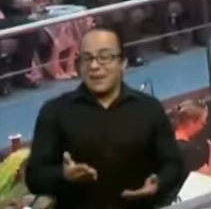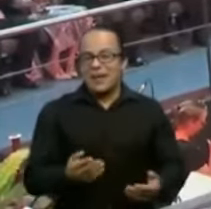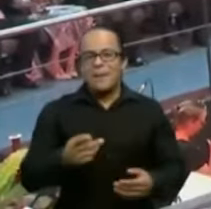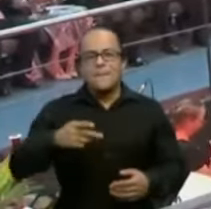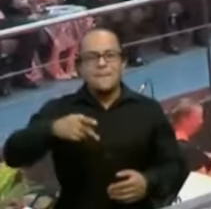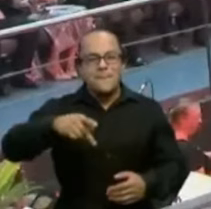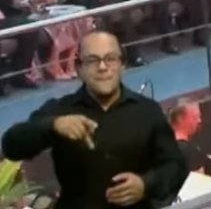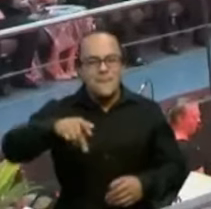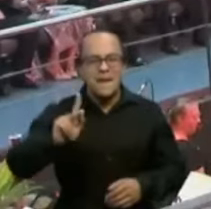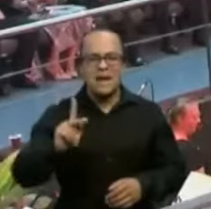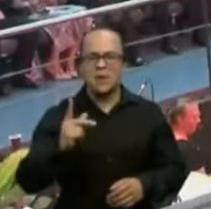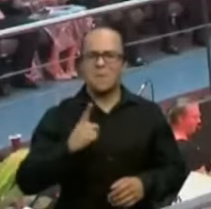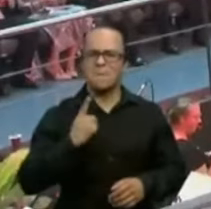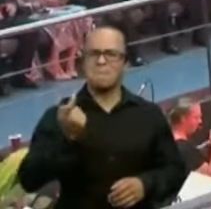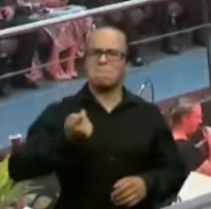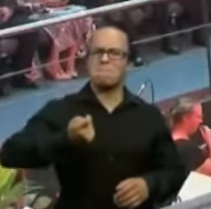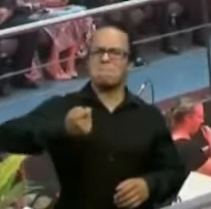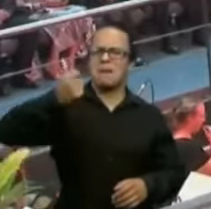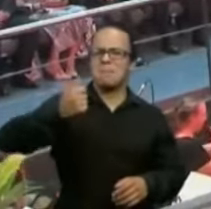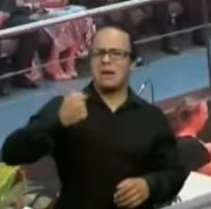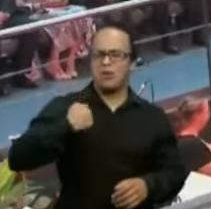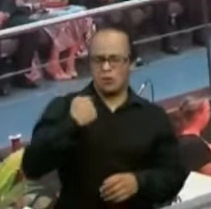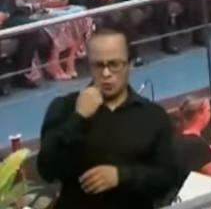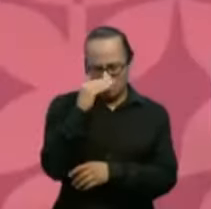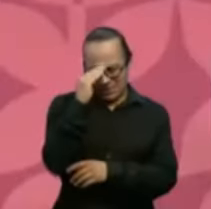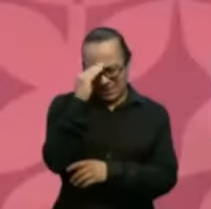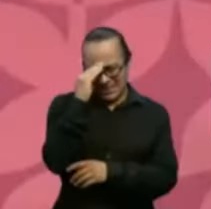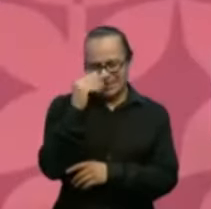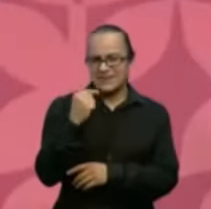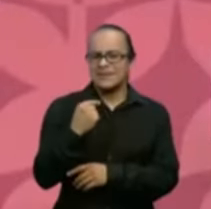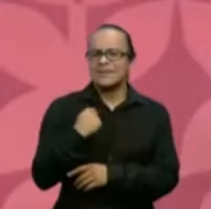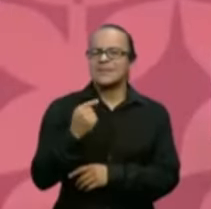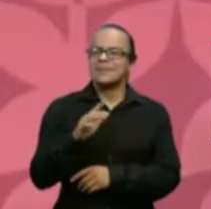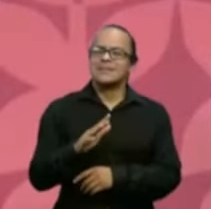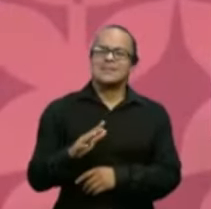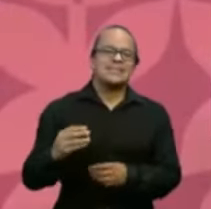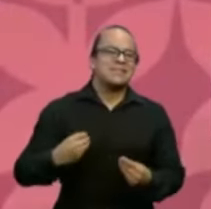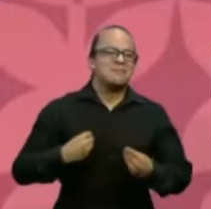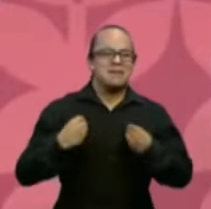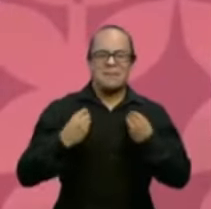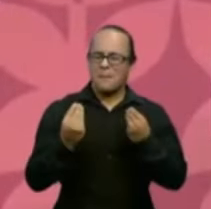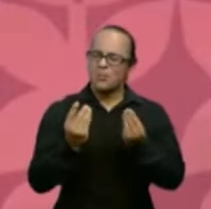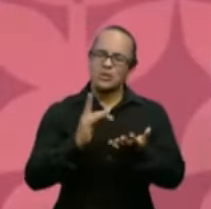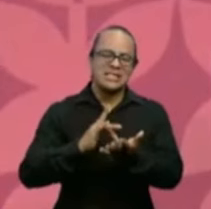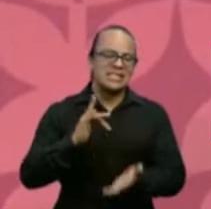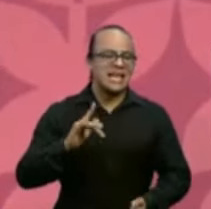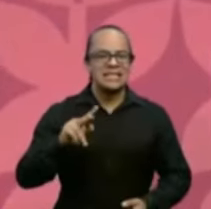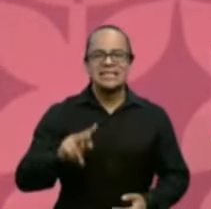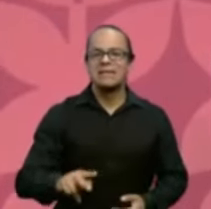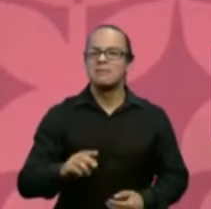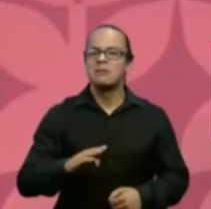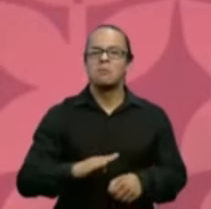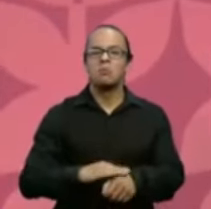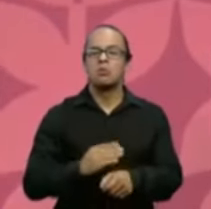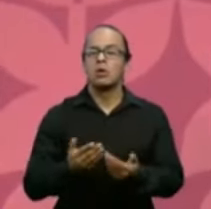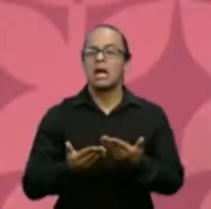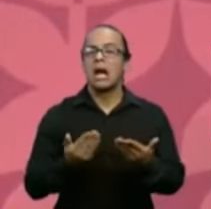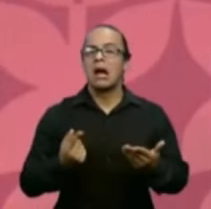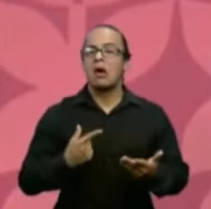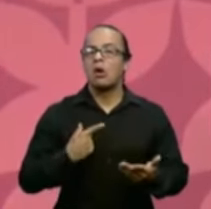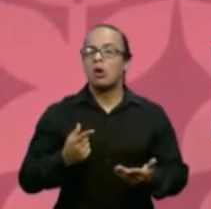lo primero que pensé fue decirle a la vida muchas gracias. Gracias por permitirme